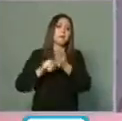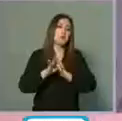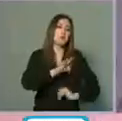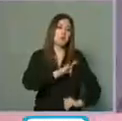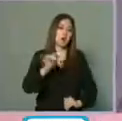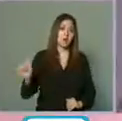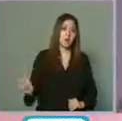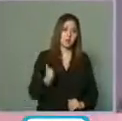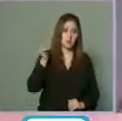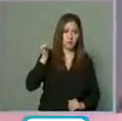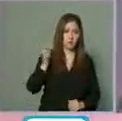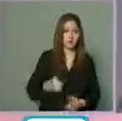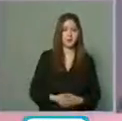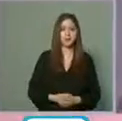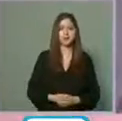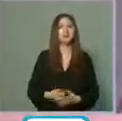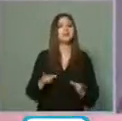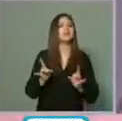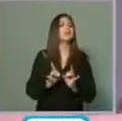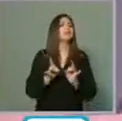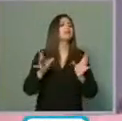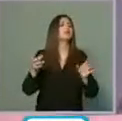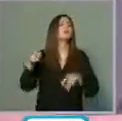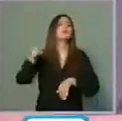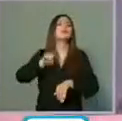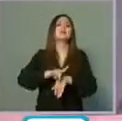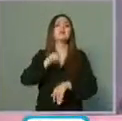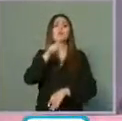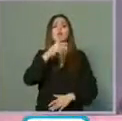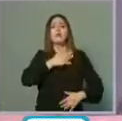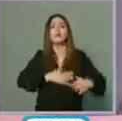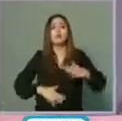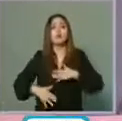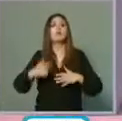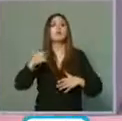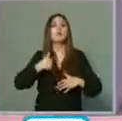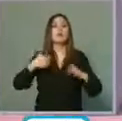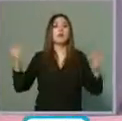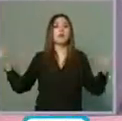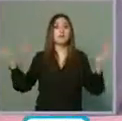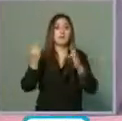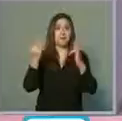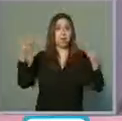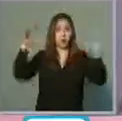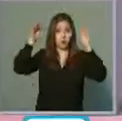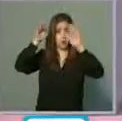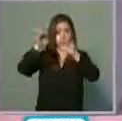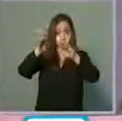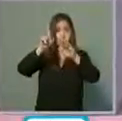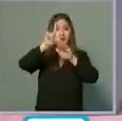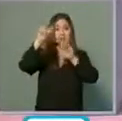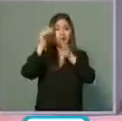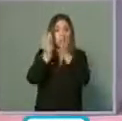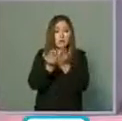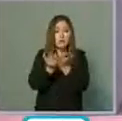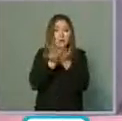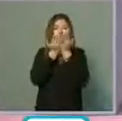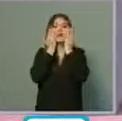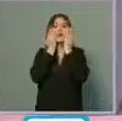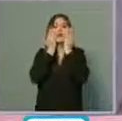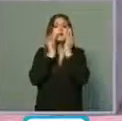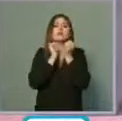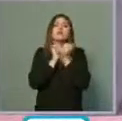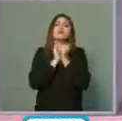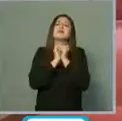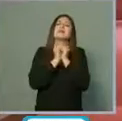el uso diario. Y un día que si estás cansado, a un tip es yo la meto en el refri y entonces cuando me la pongo no les puedo explicar la